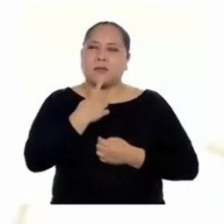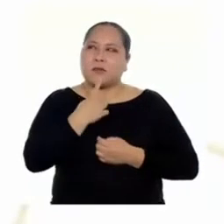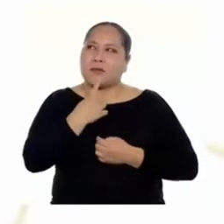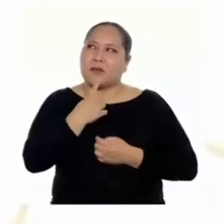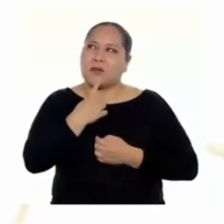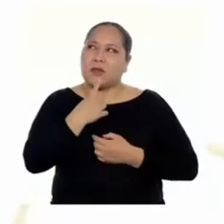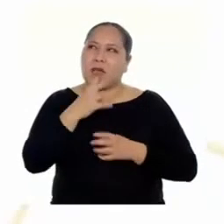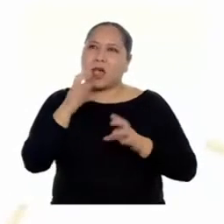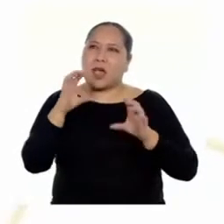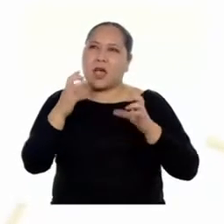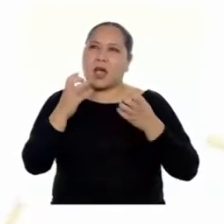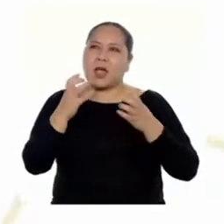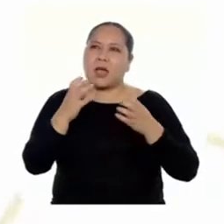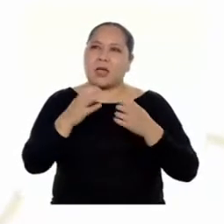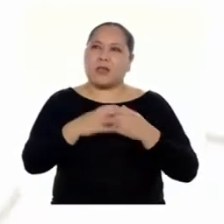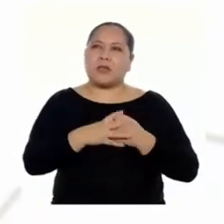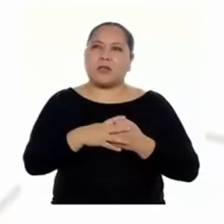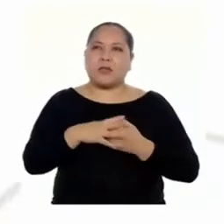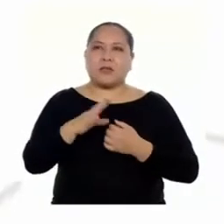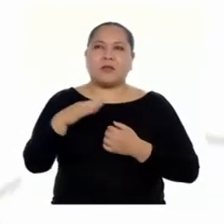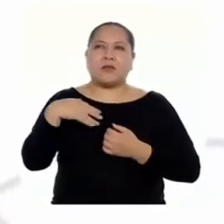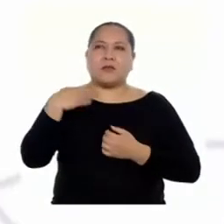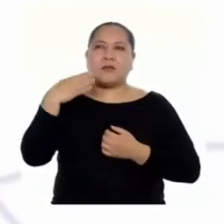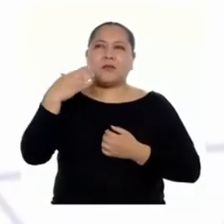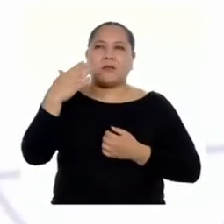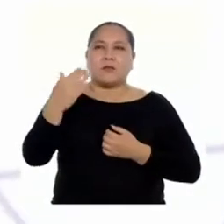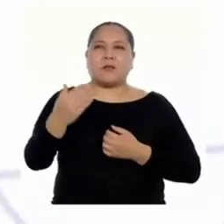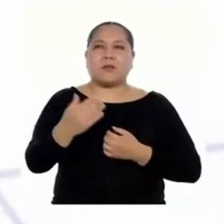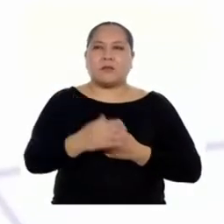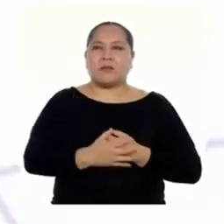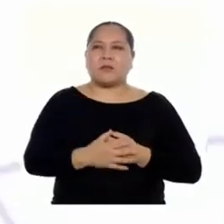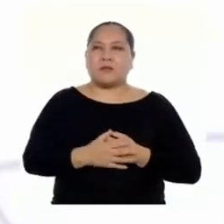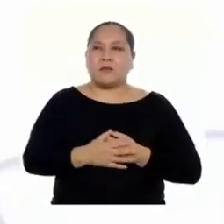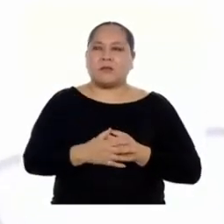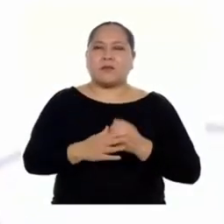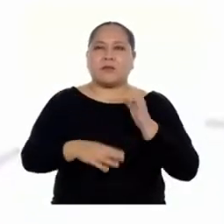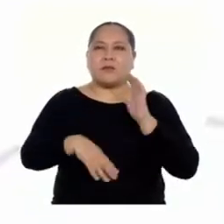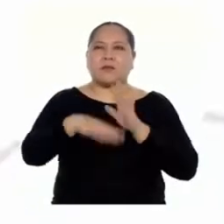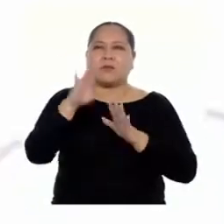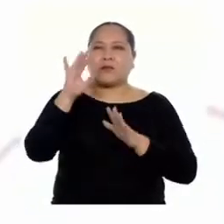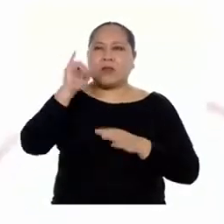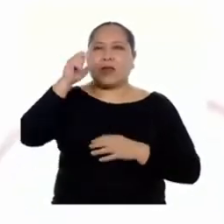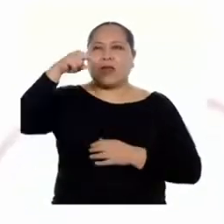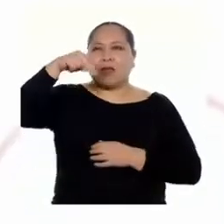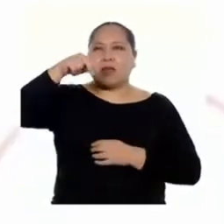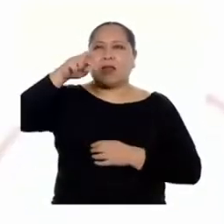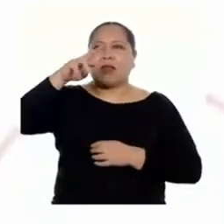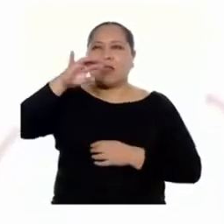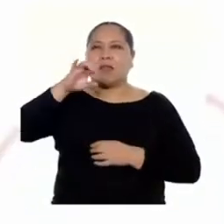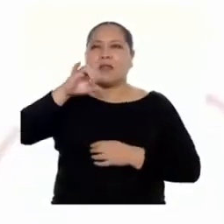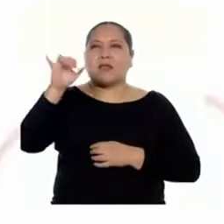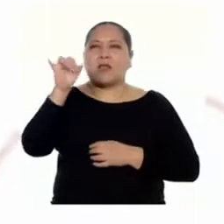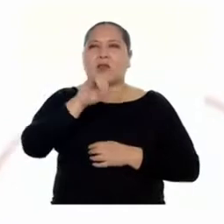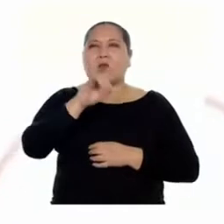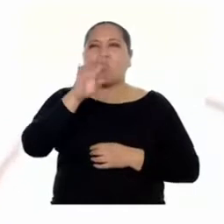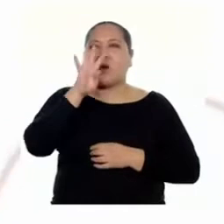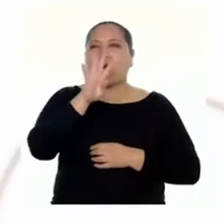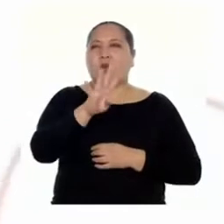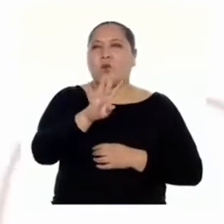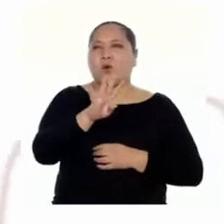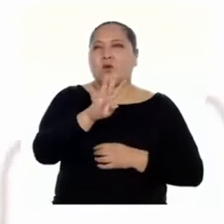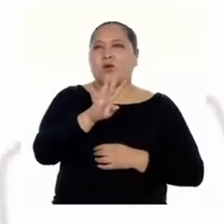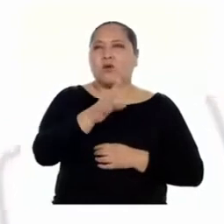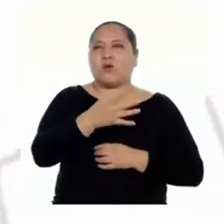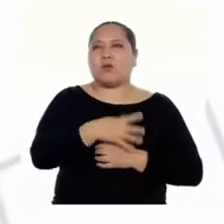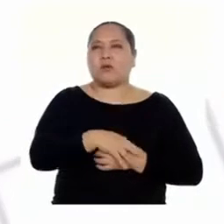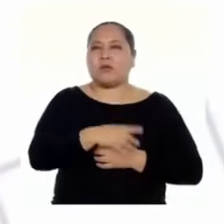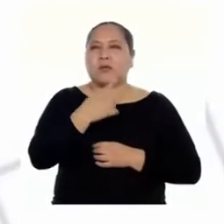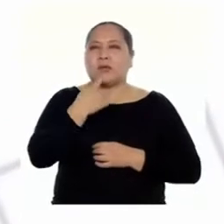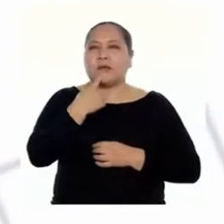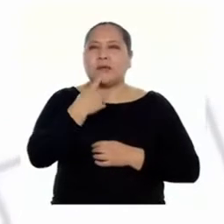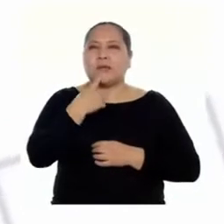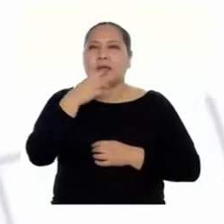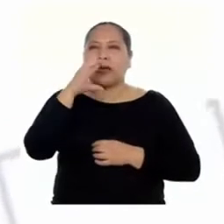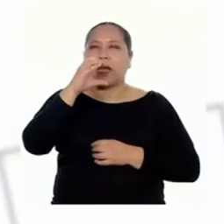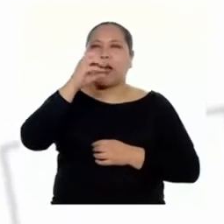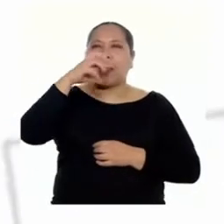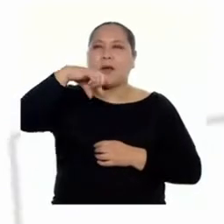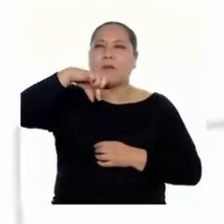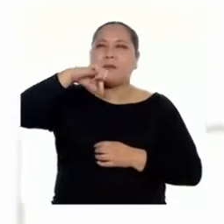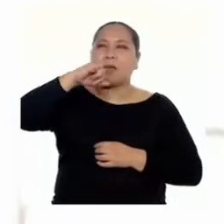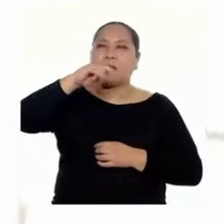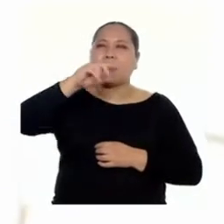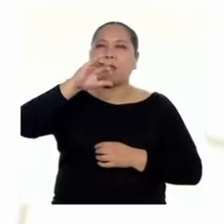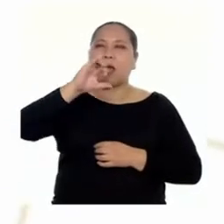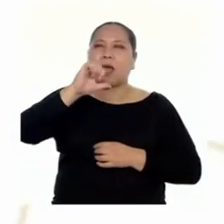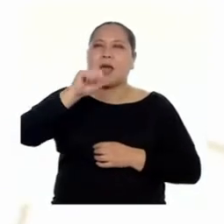anterior vimos algunas expresiones matemáticas o fórmulas para el interés simple. Si el interés es igual a 4 soles, el capital inicial es